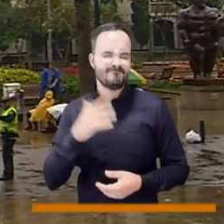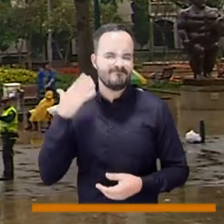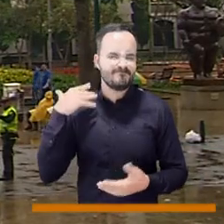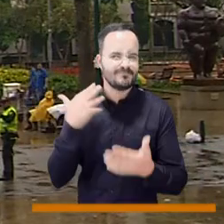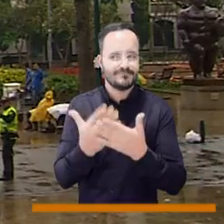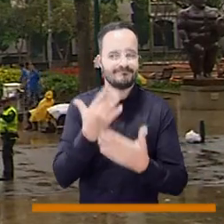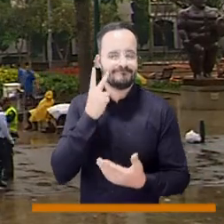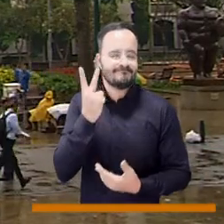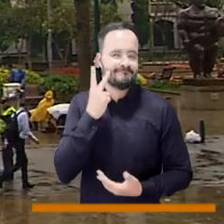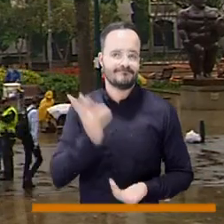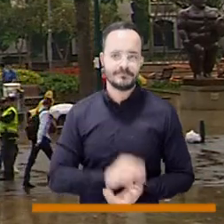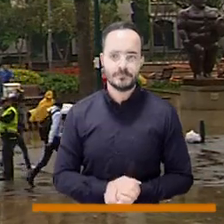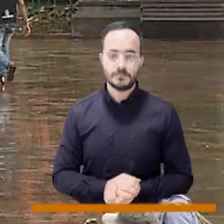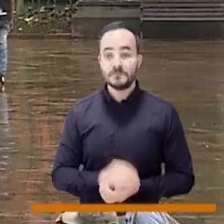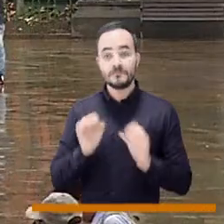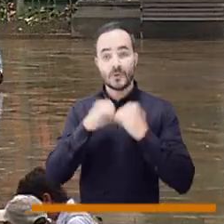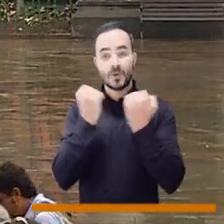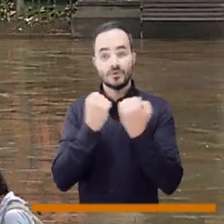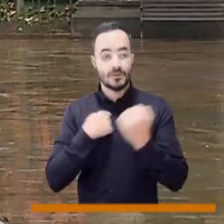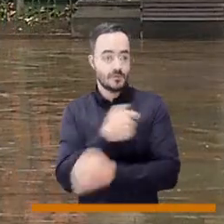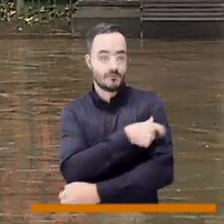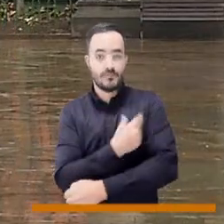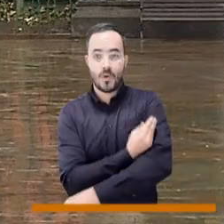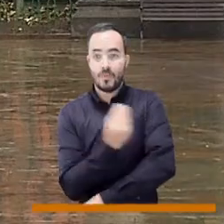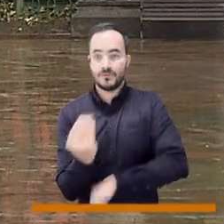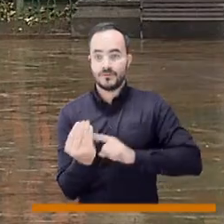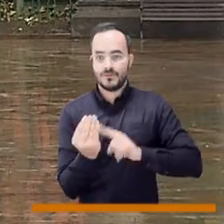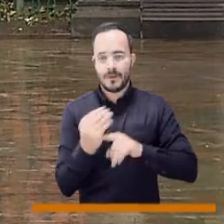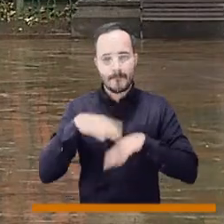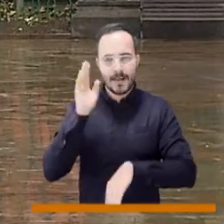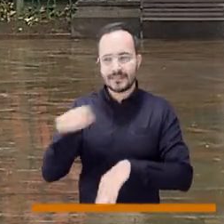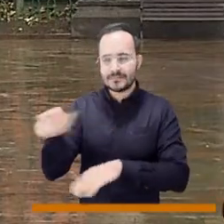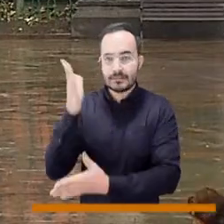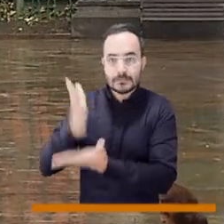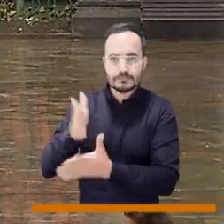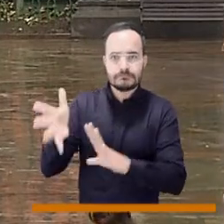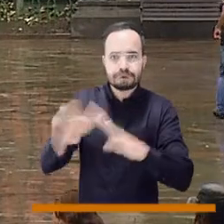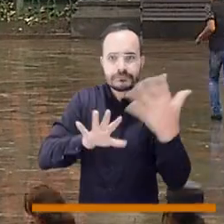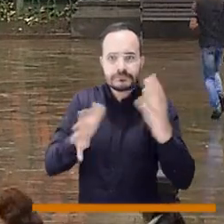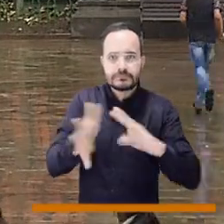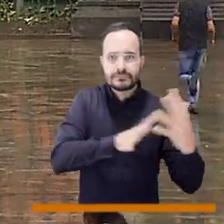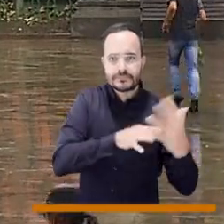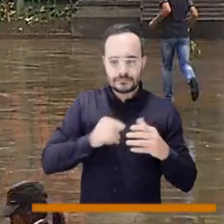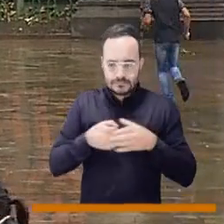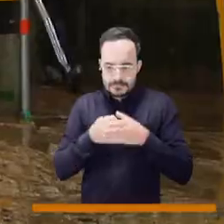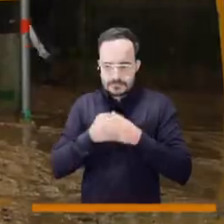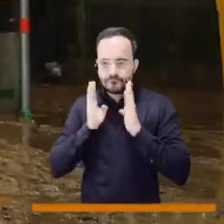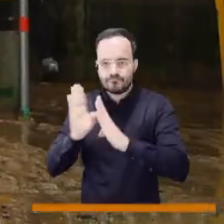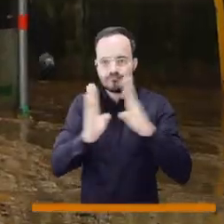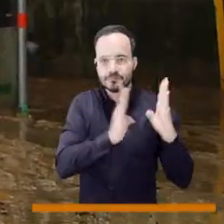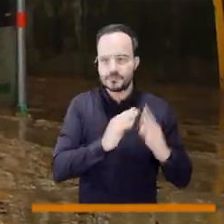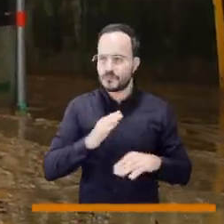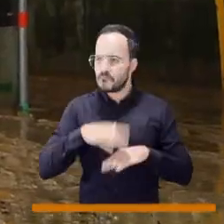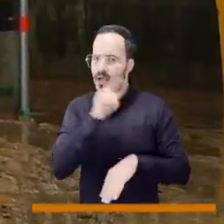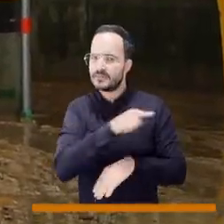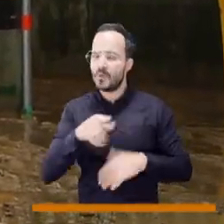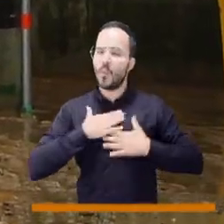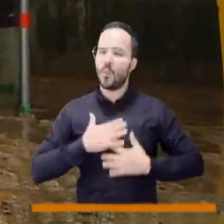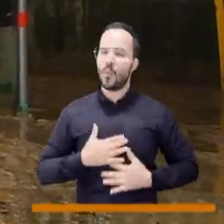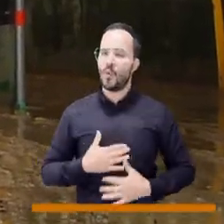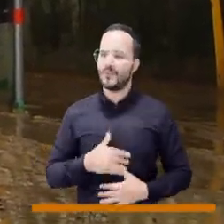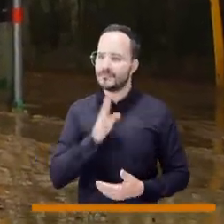problemas. Bueno, el Consejo de Medellín tiene una comisión para el seguimiento de los desastres. ¿Cuáles han sido las comunidades que se han beneficiado de